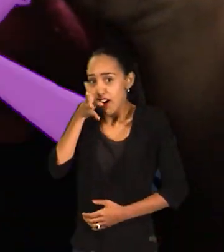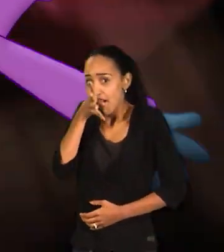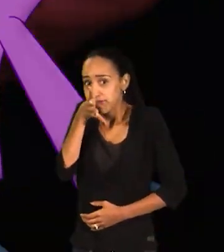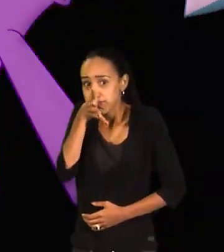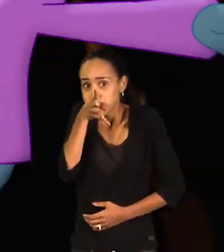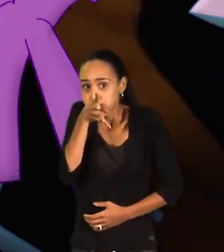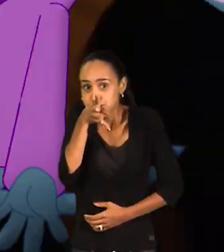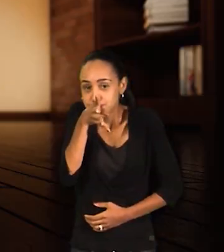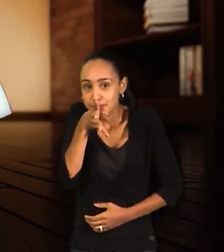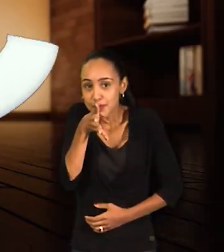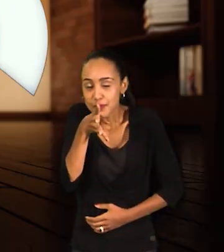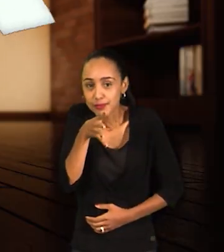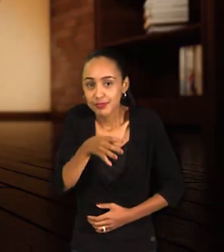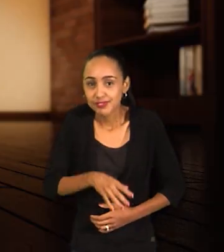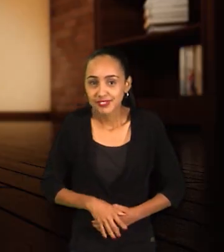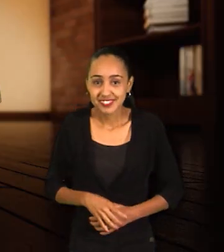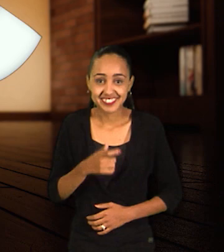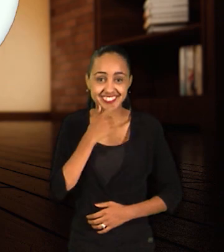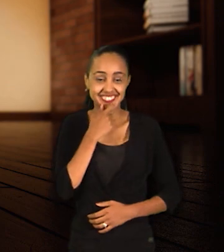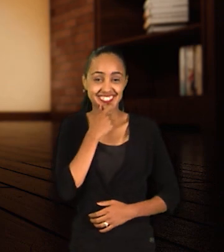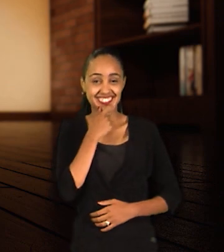¡Federico!